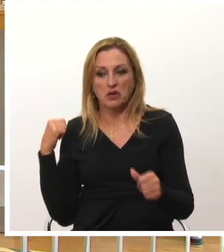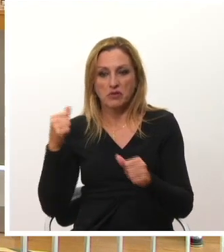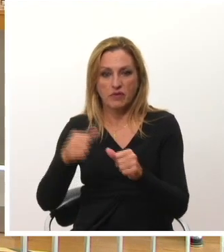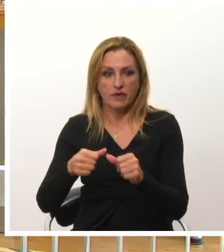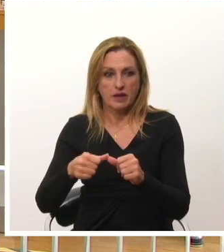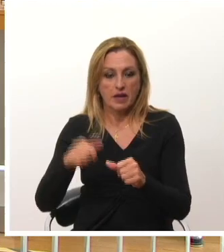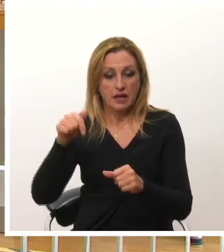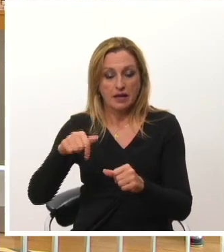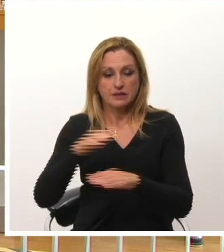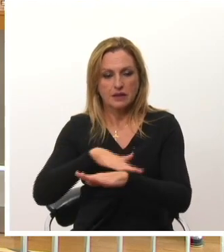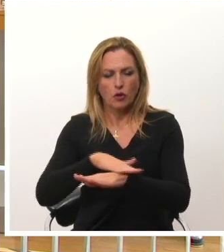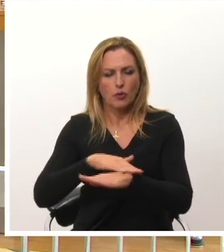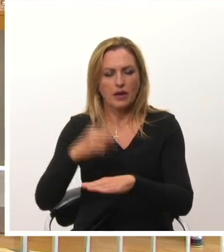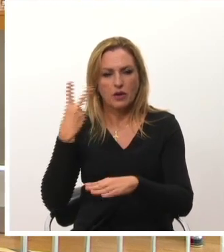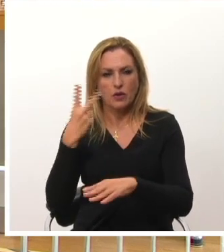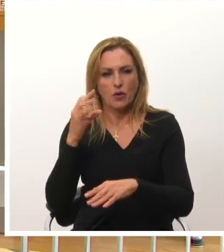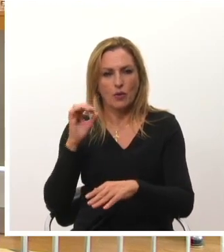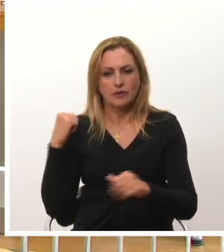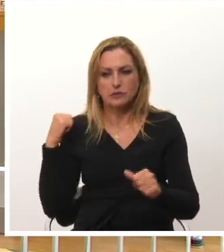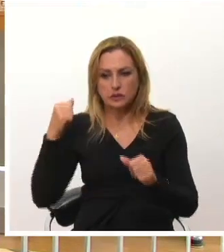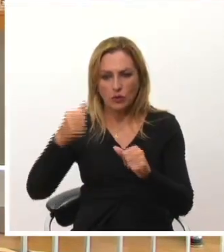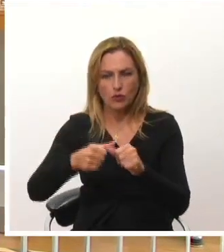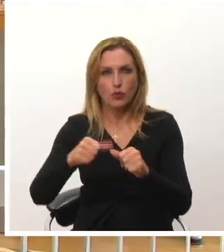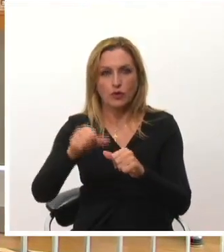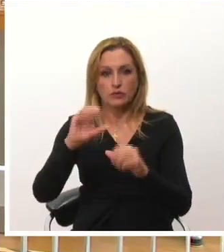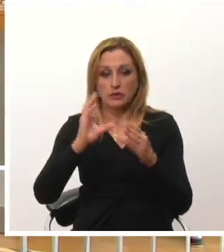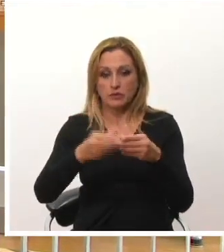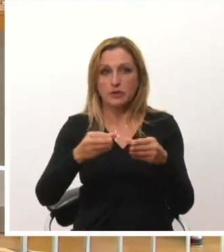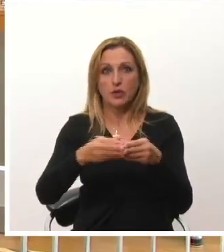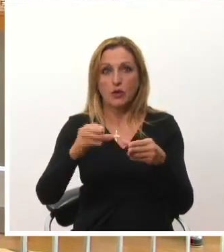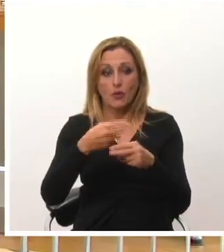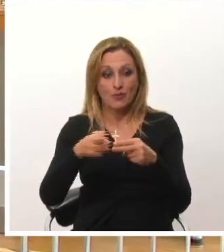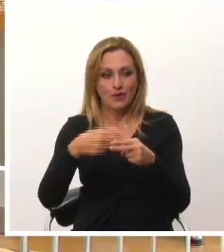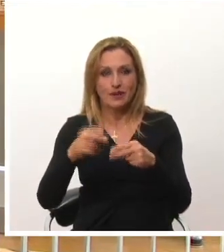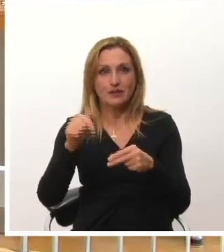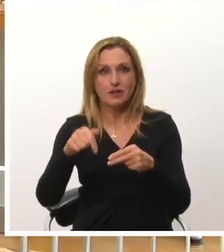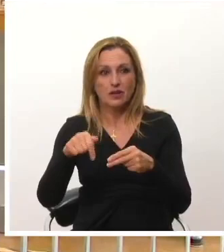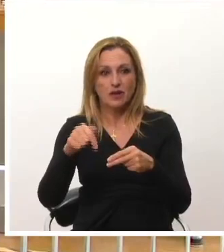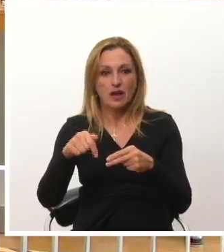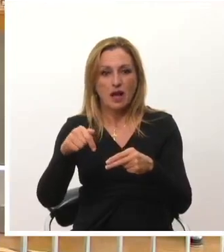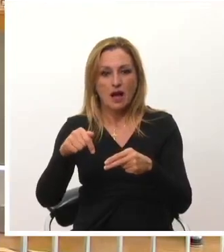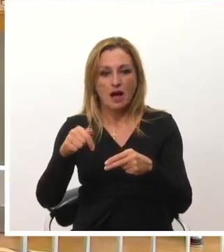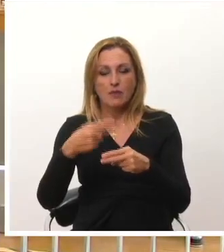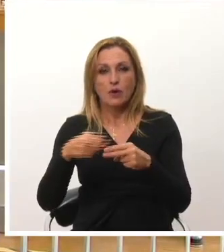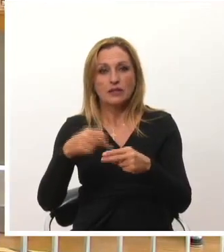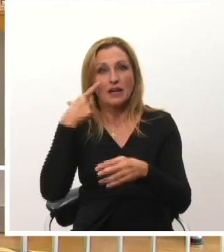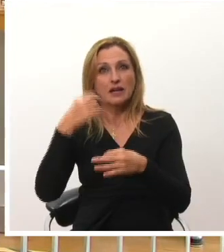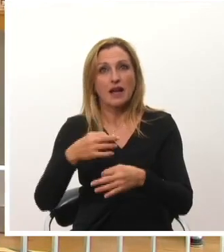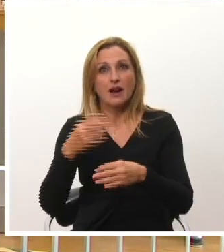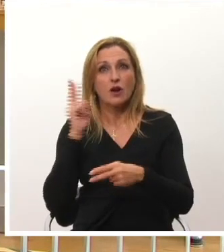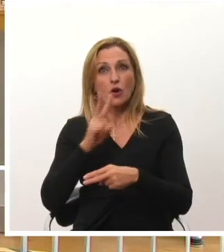gobierno lleva 20 pues este partido lleva 20 y le aseguro que la política real la ve y la ve en sus ciudadanos también porque a usted